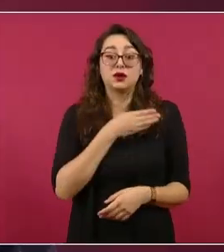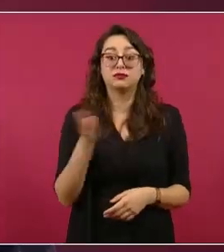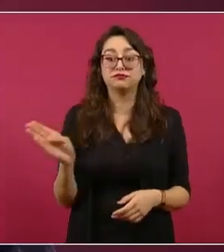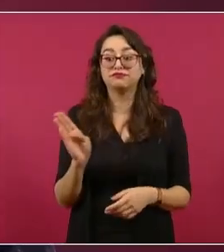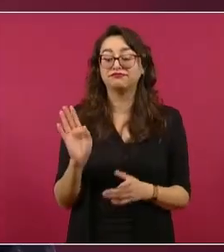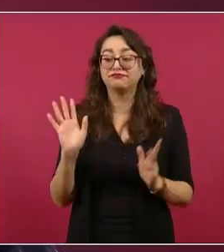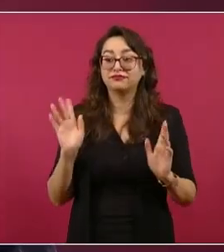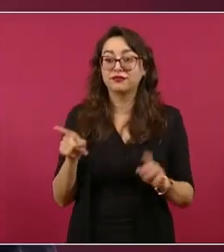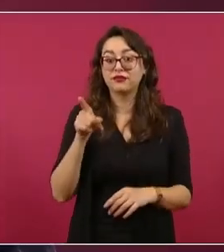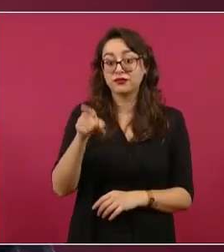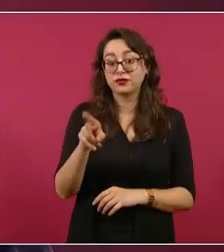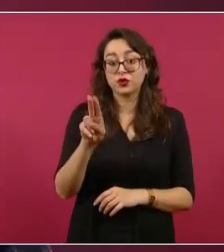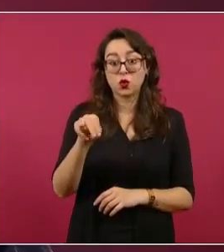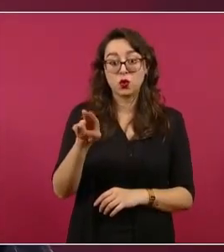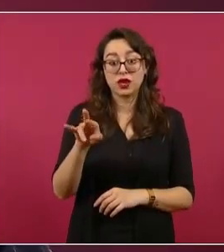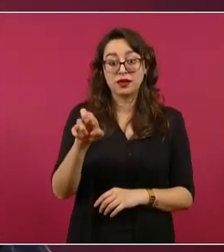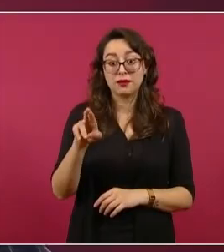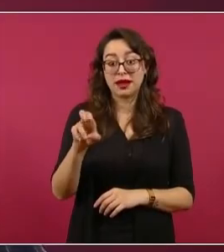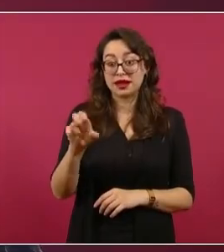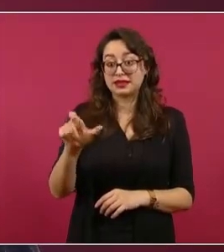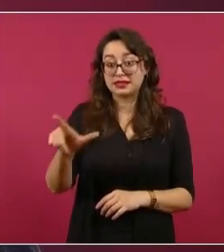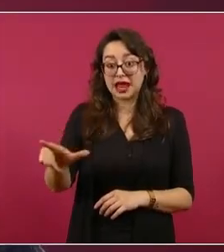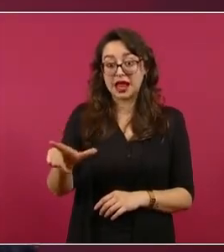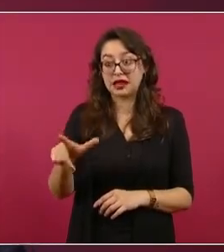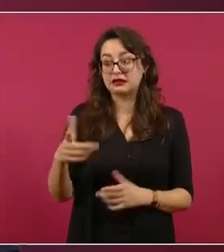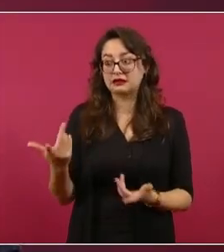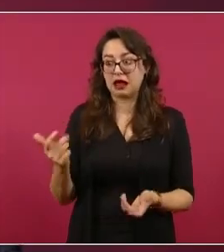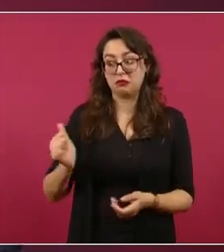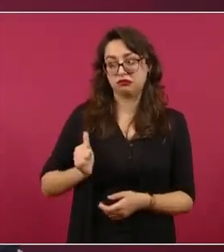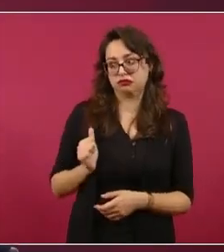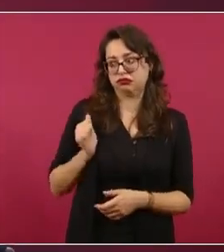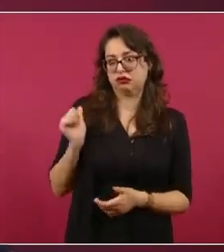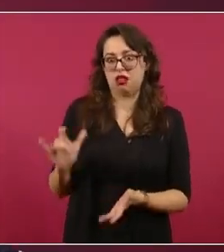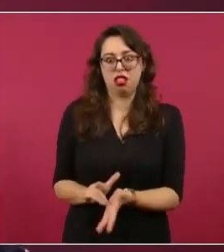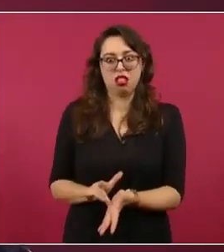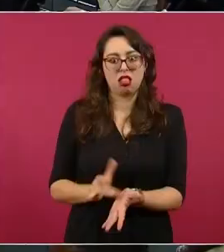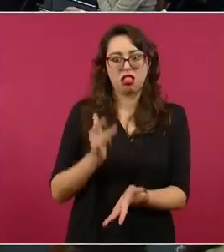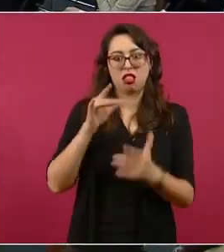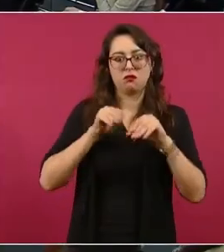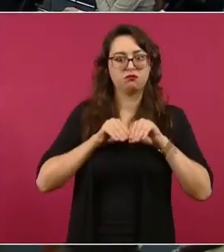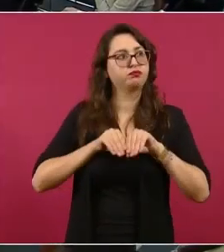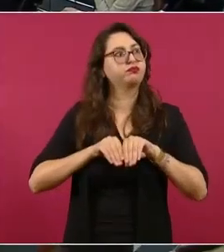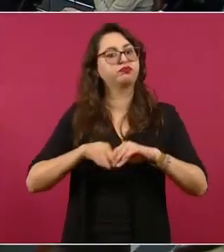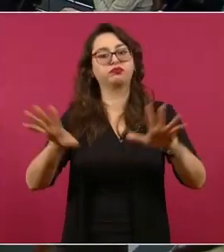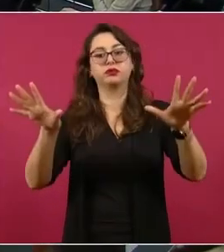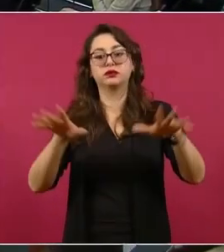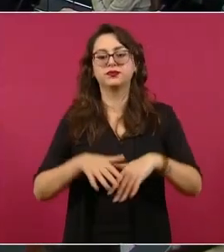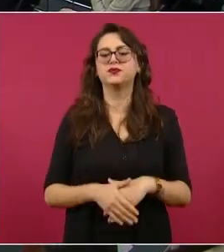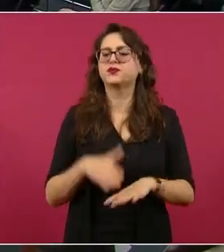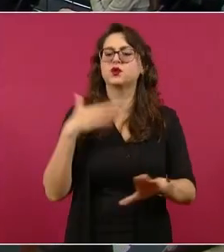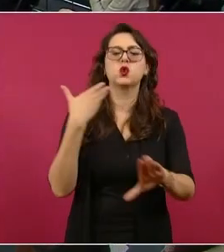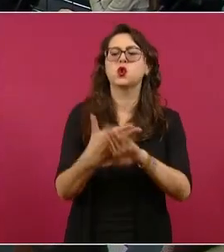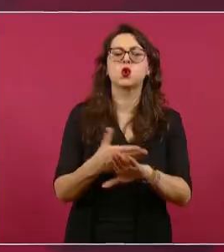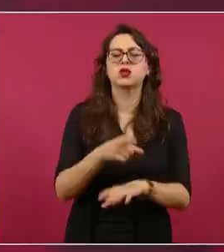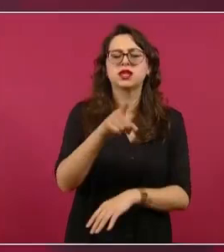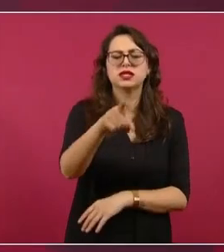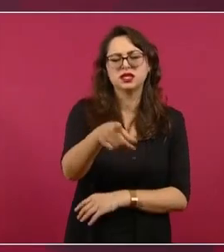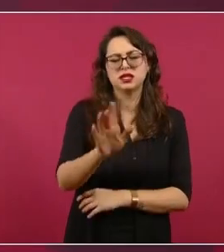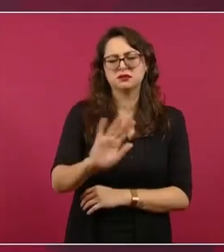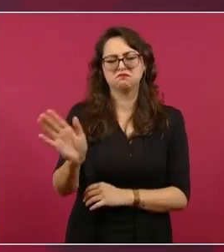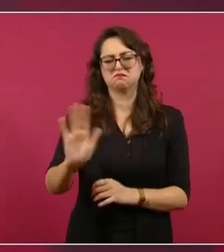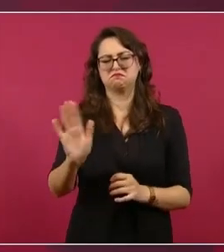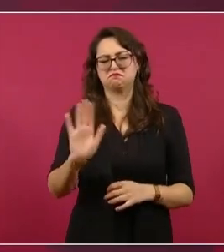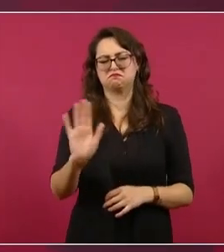eso no lo da a conocer. Pero bueno, no es contigo, no es con los